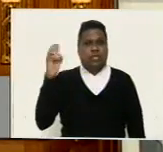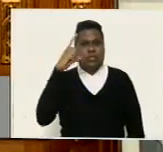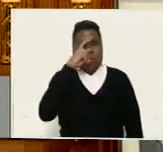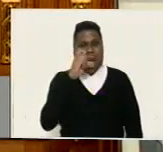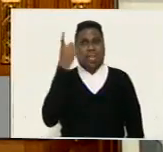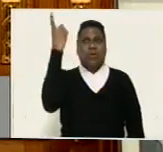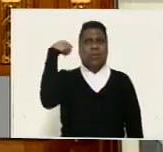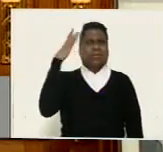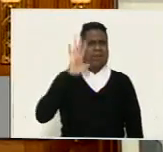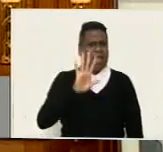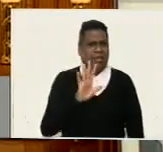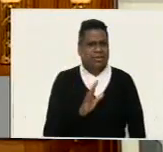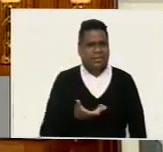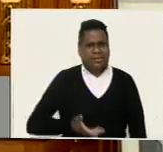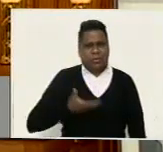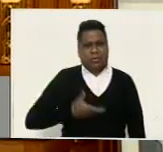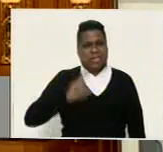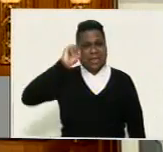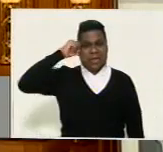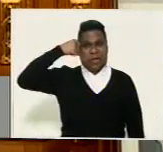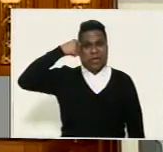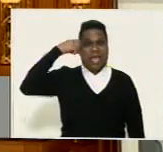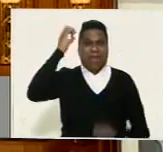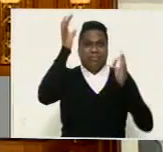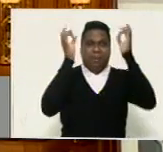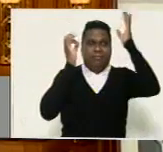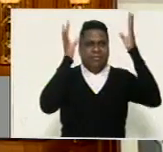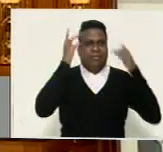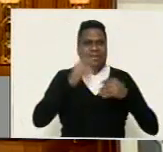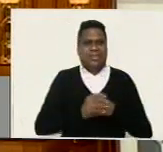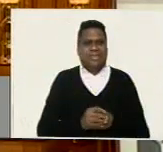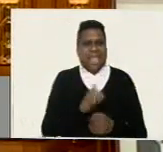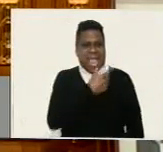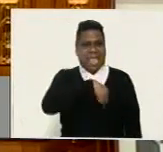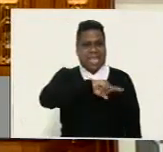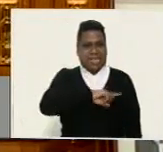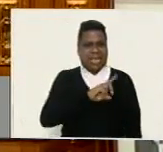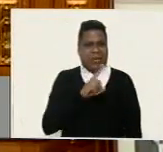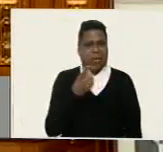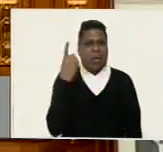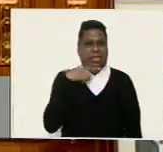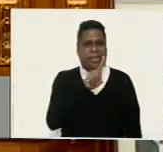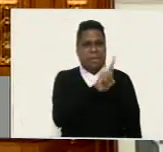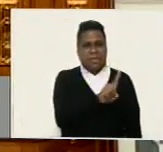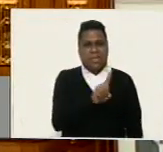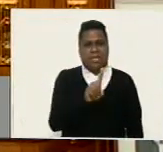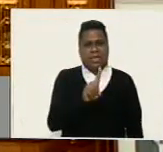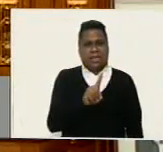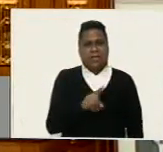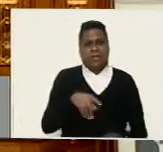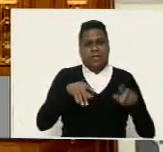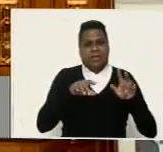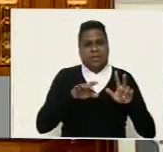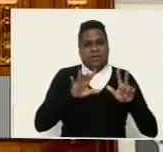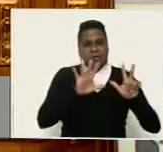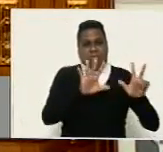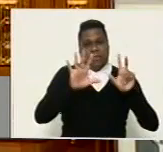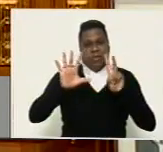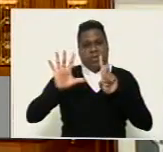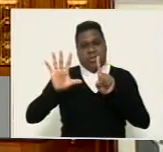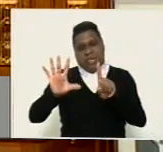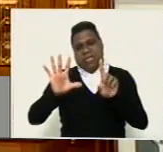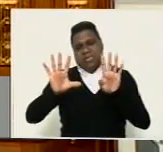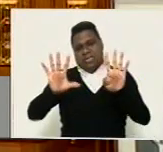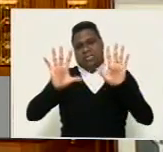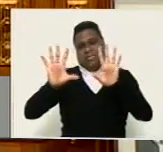es importante recordar que en enero de 1818, Simón Bolívar visitaba Haití buscando el